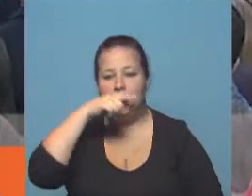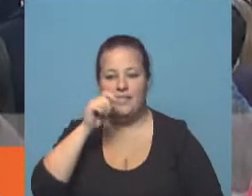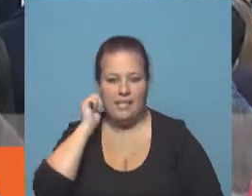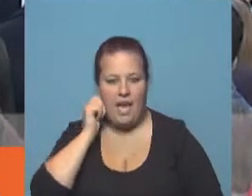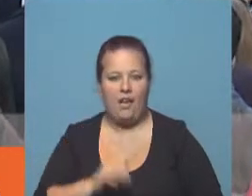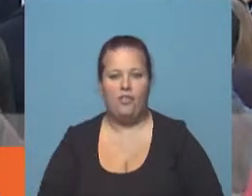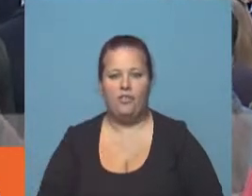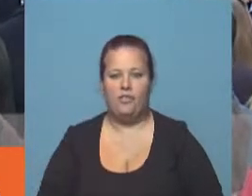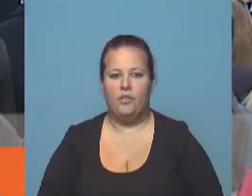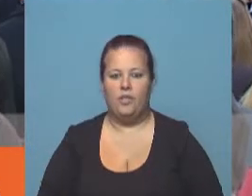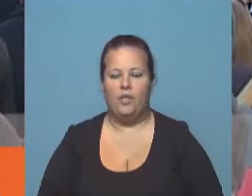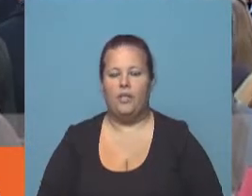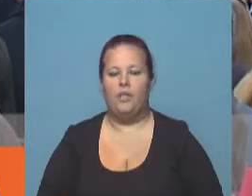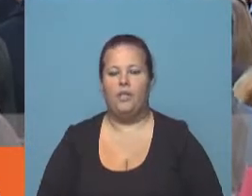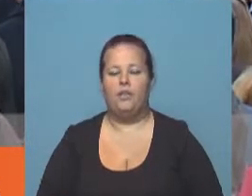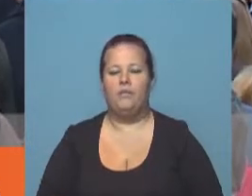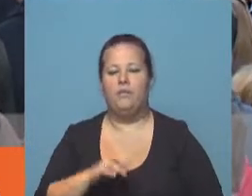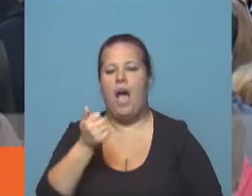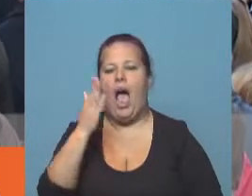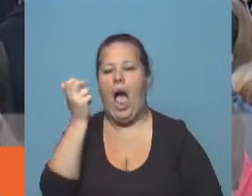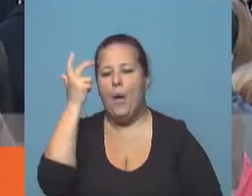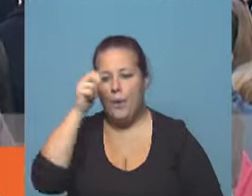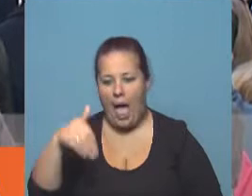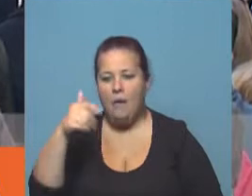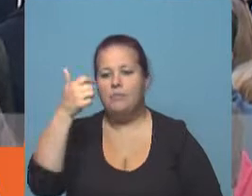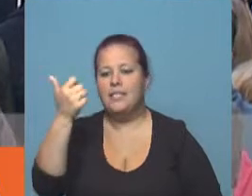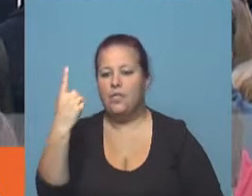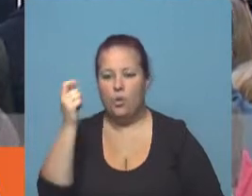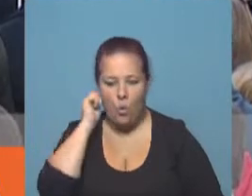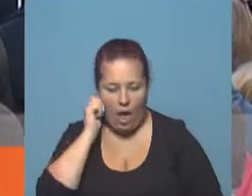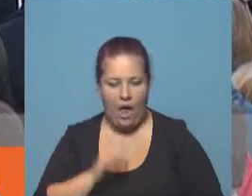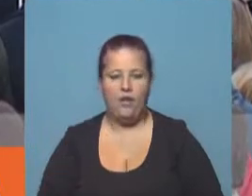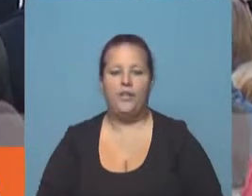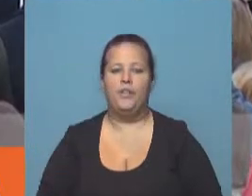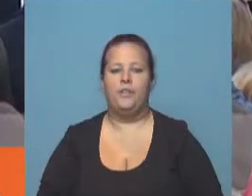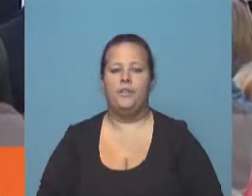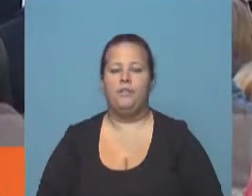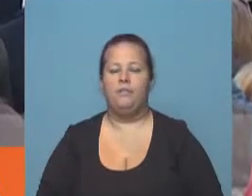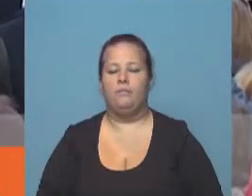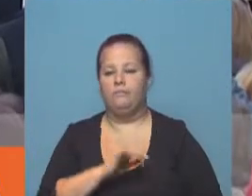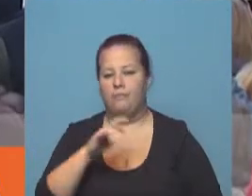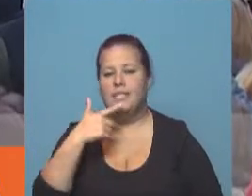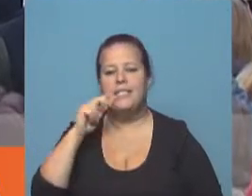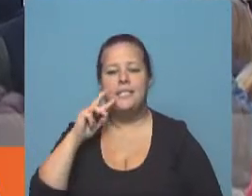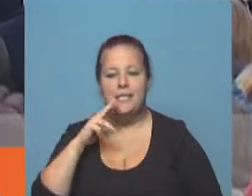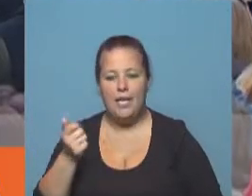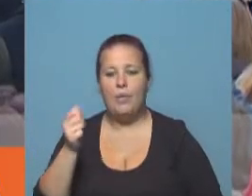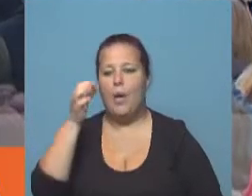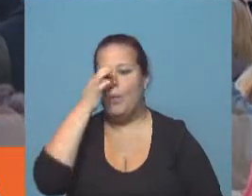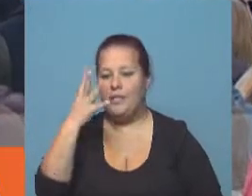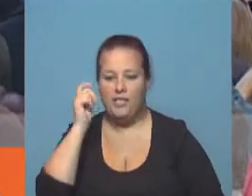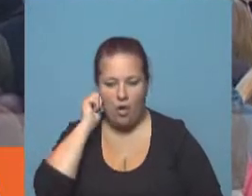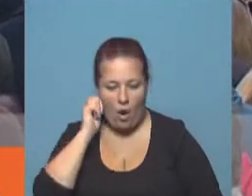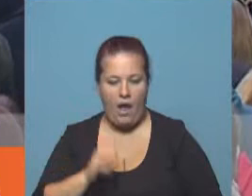años. Laxin Abraham Jaime, 61 años. Pornoy Silvia Inés, 25